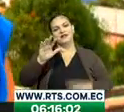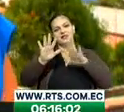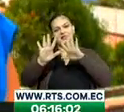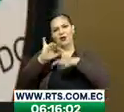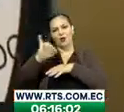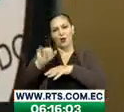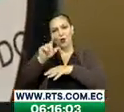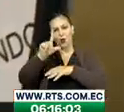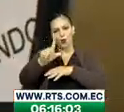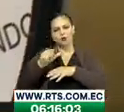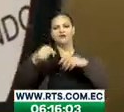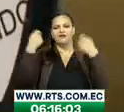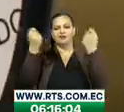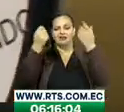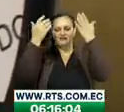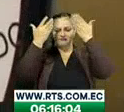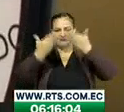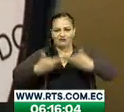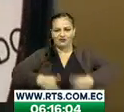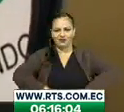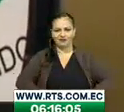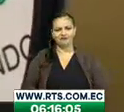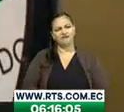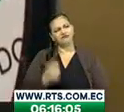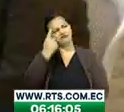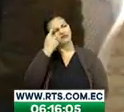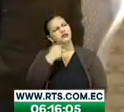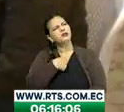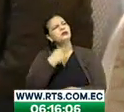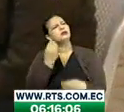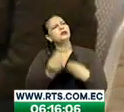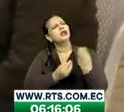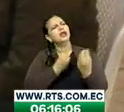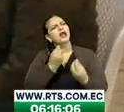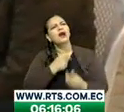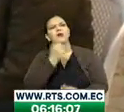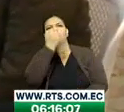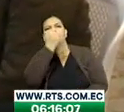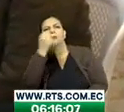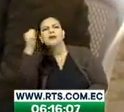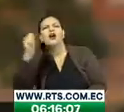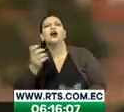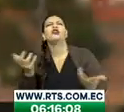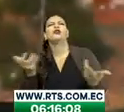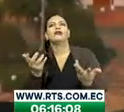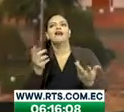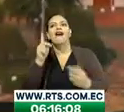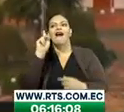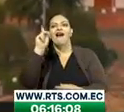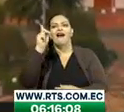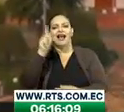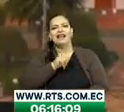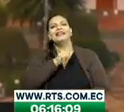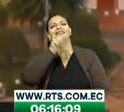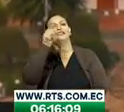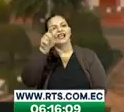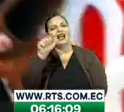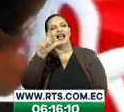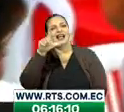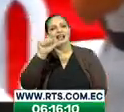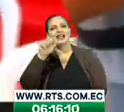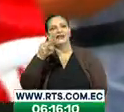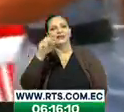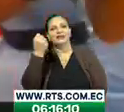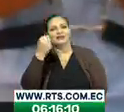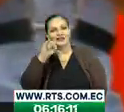hermoso Alaucí. Si no tenía planificada actividad alguna para este fin de semana, ya sabe, en Alaucí podrá hasta este próximo sábado disfrutar de